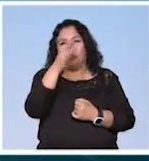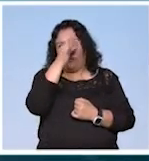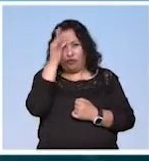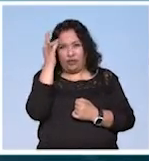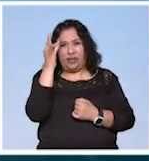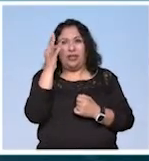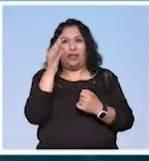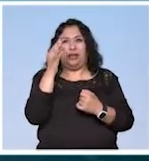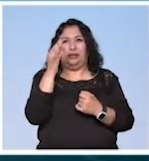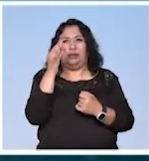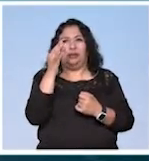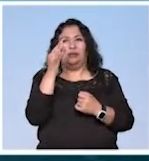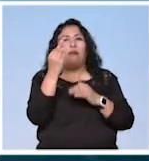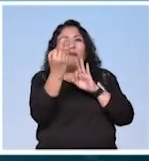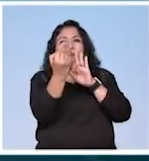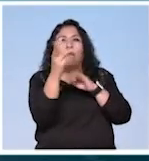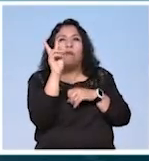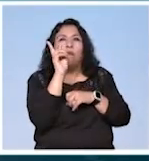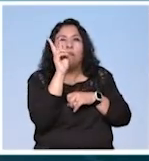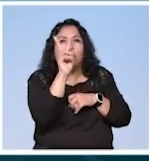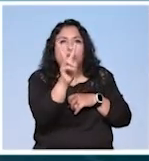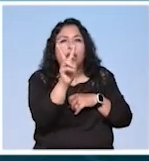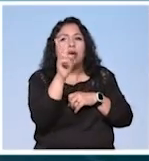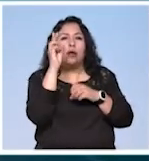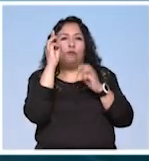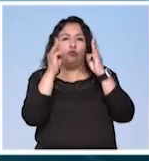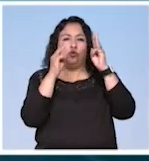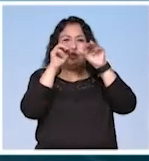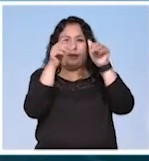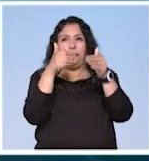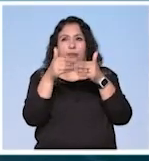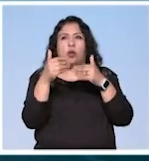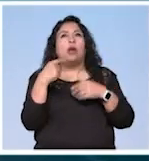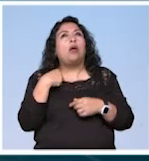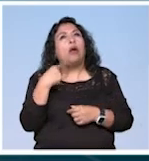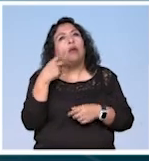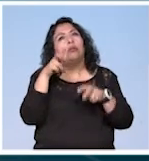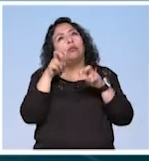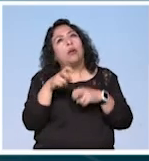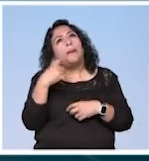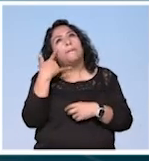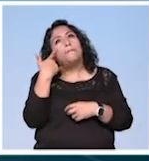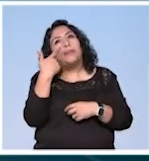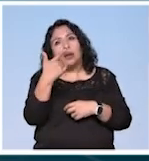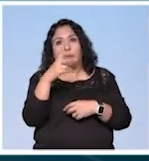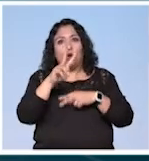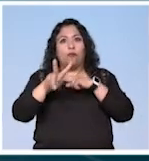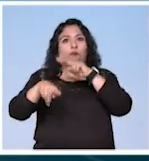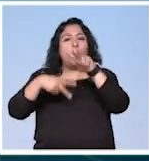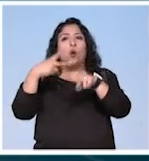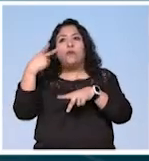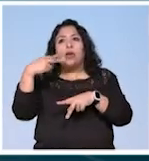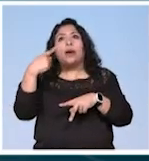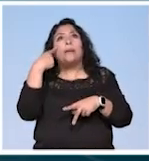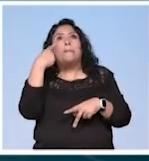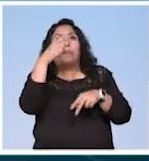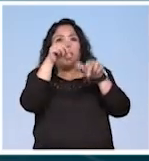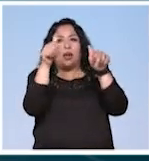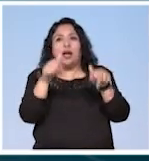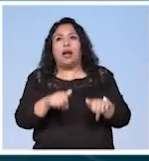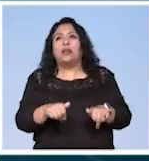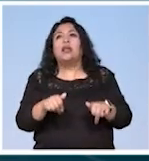Face to Face O sea que las tengas ahí que vayas al museo de arte moderno y te sientes y las veas o sea por eso viajamos para ver una obra